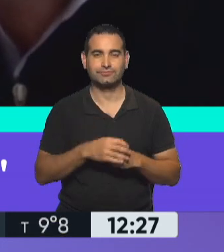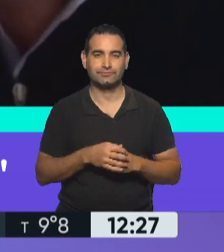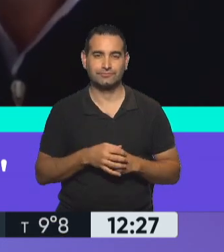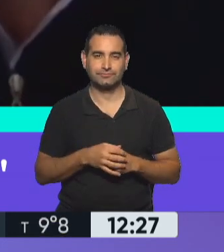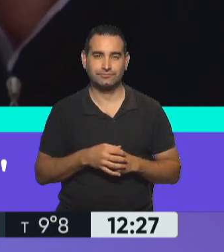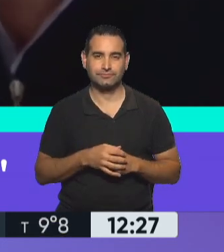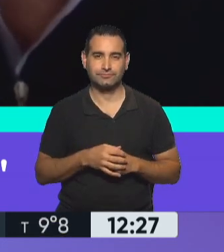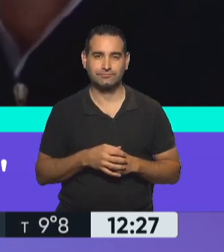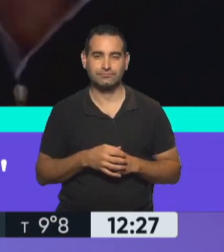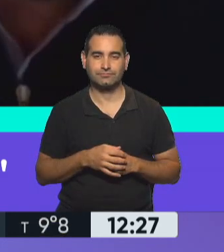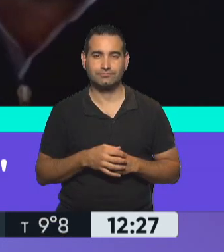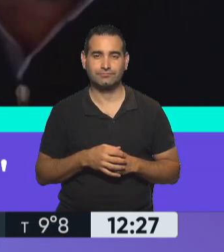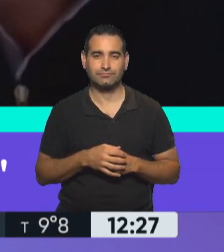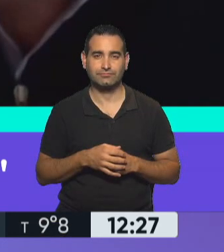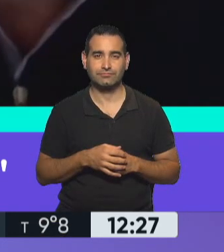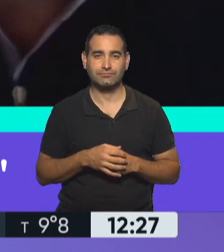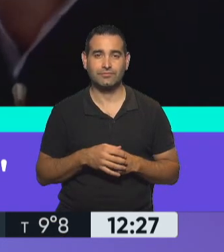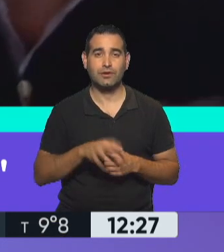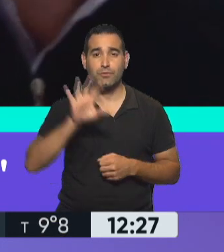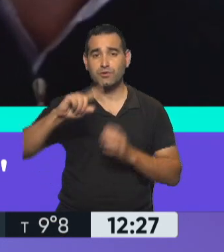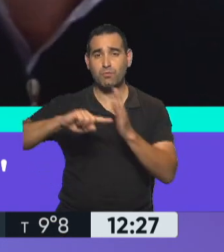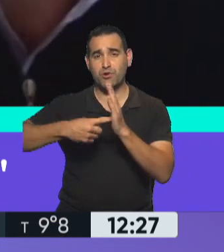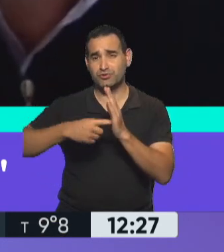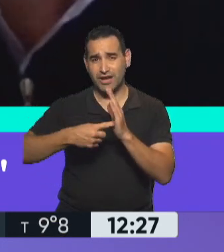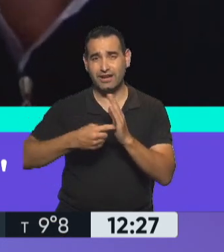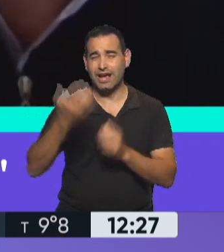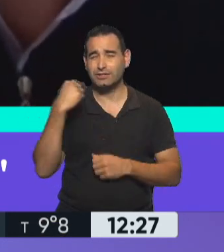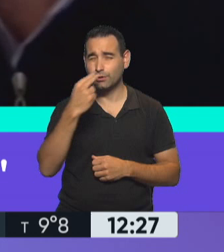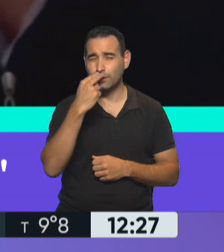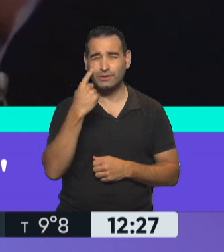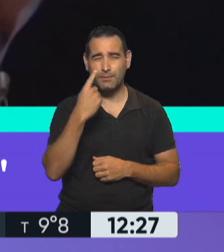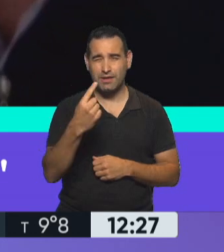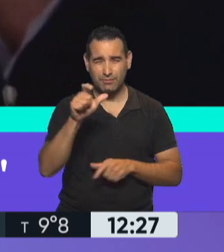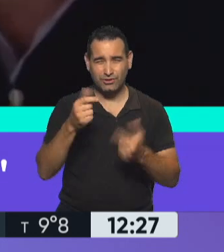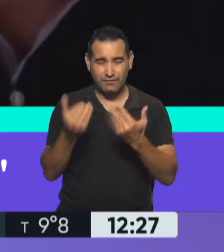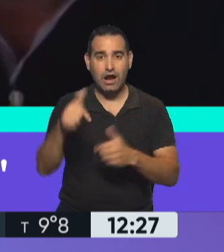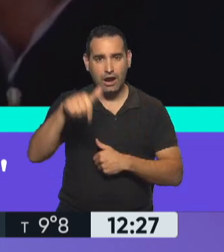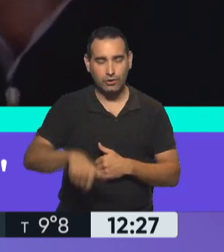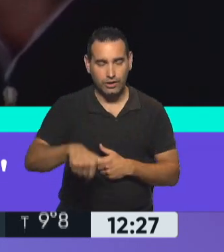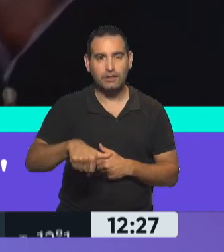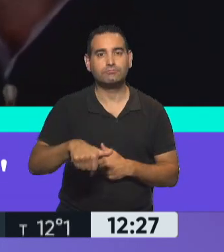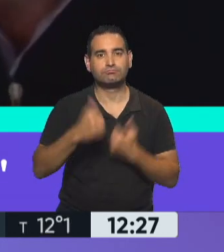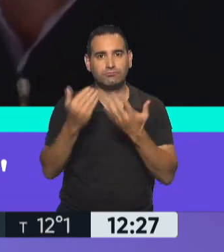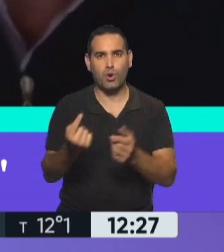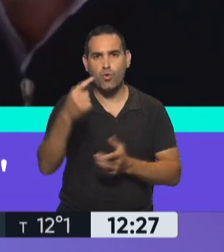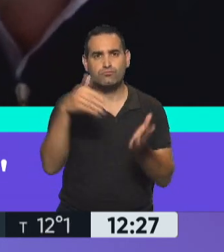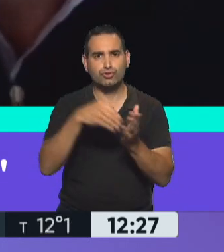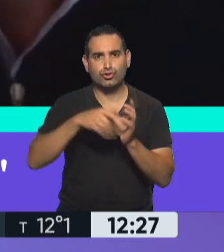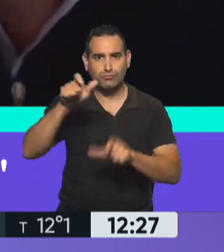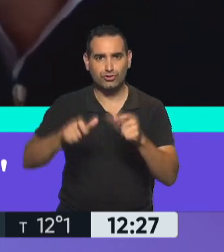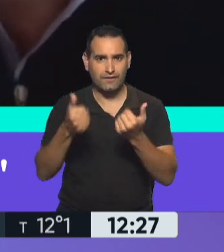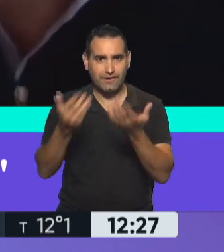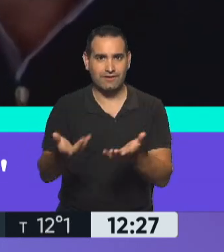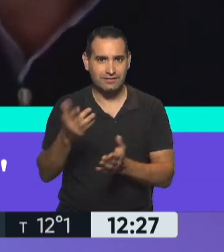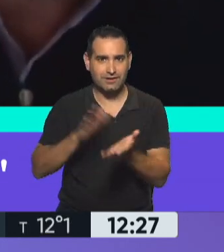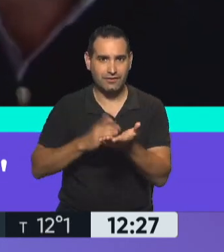se suma básicamente toda nueva la provincia de Buenos Aires, que antes tenía 11.000 beneficiarios y ahora pasa a tener más de 1 millón de beneficiarios.